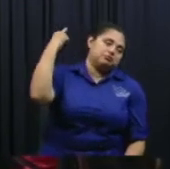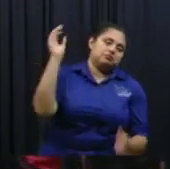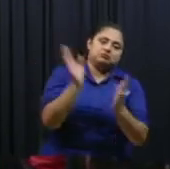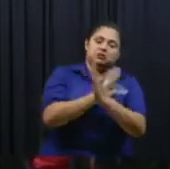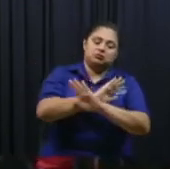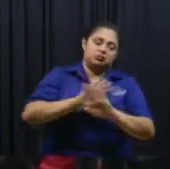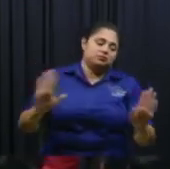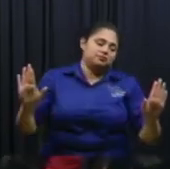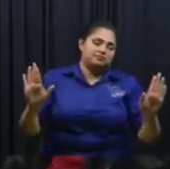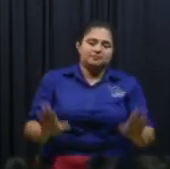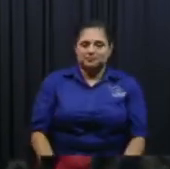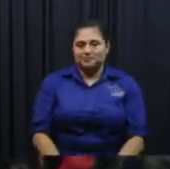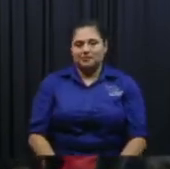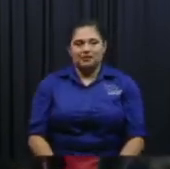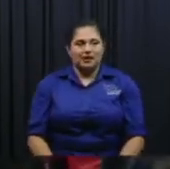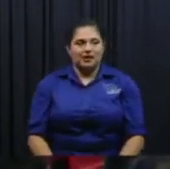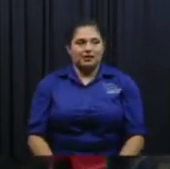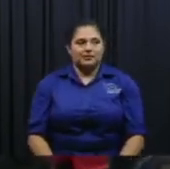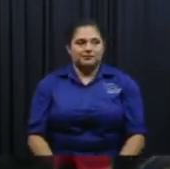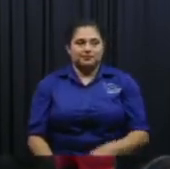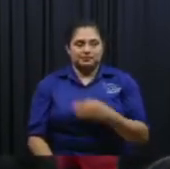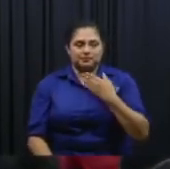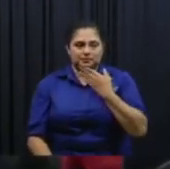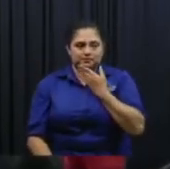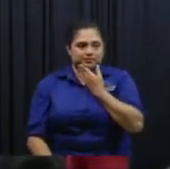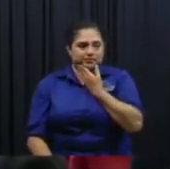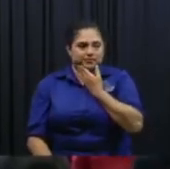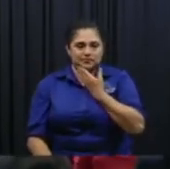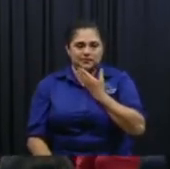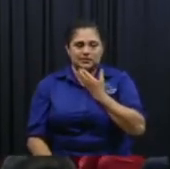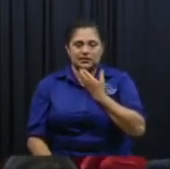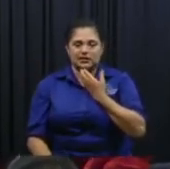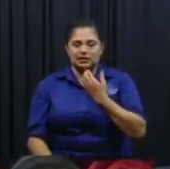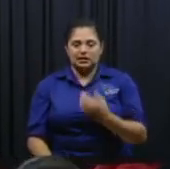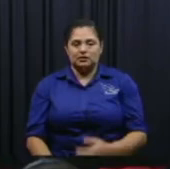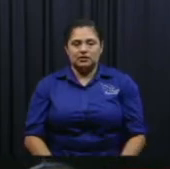ahorcan espiritualmente cómo sería ahorcarse